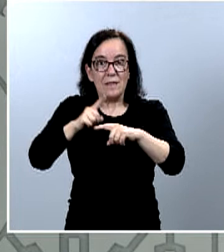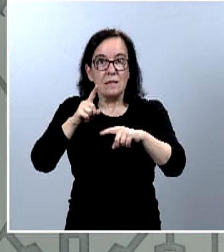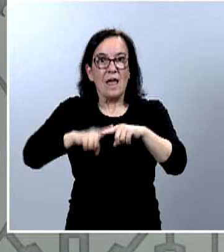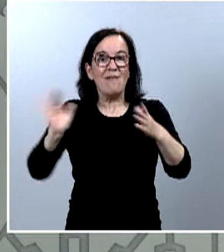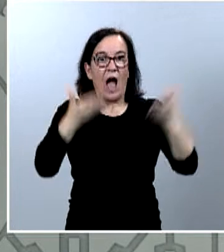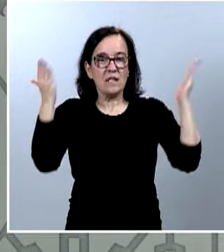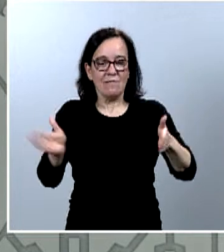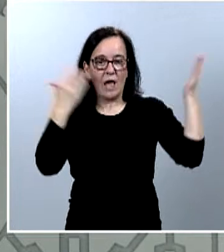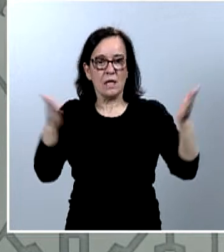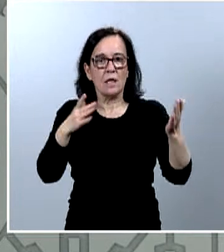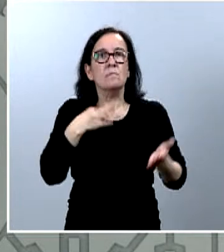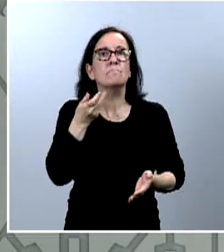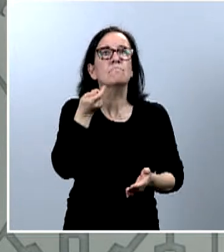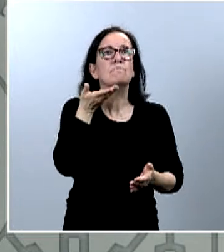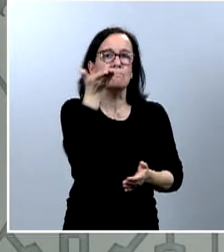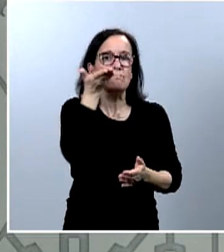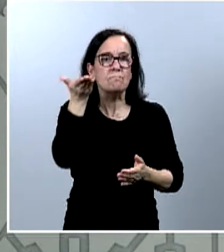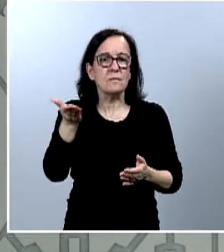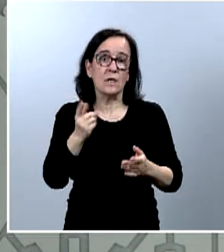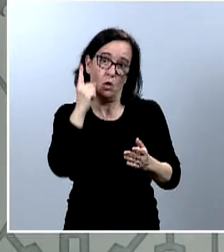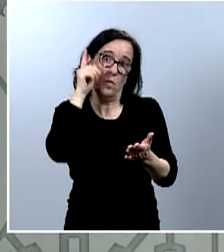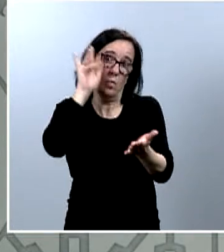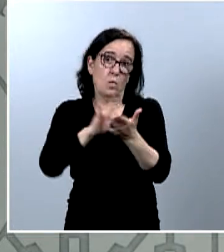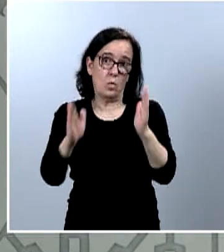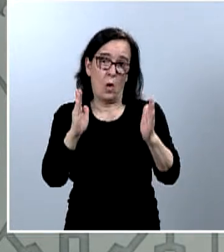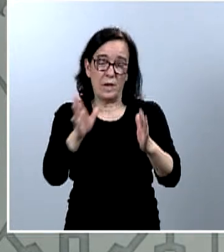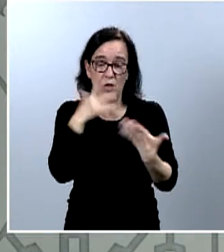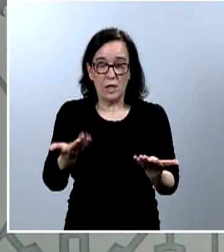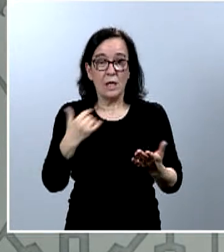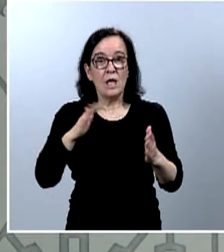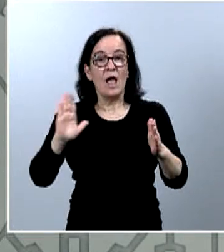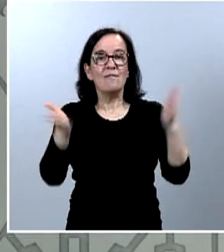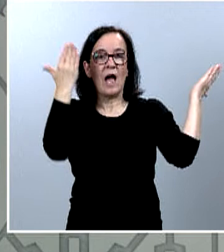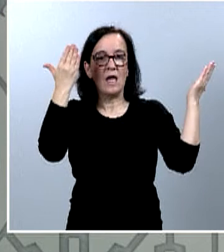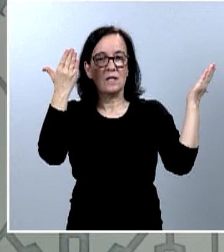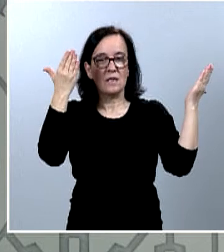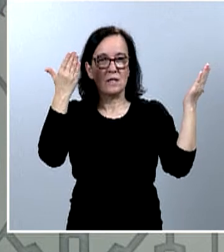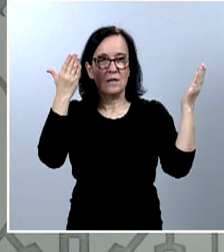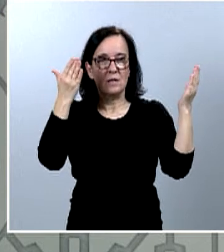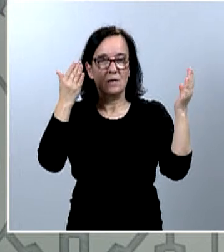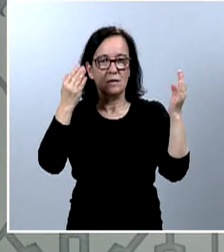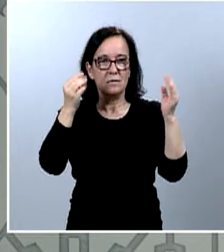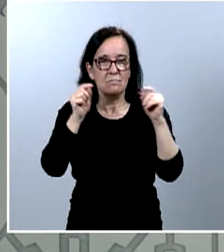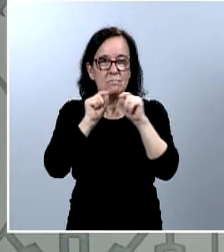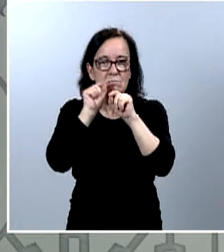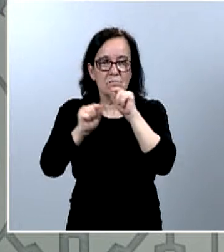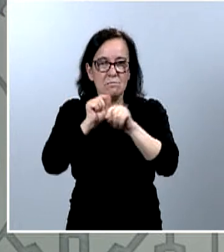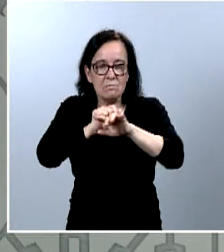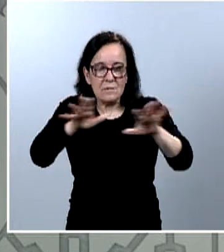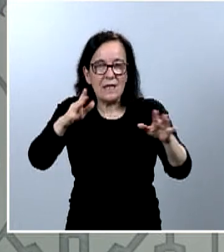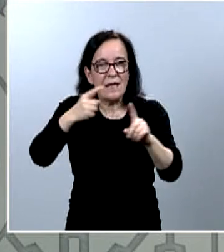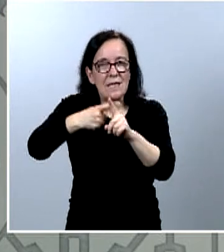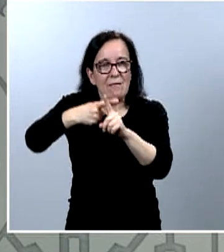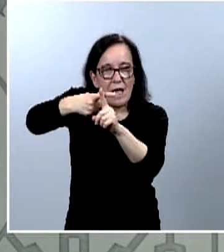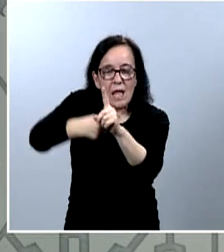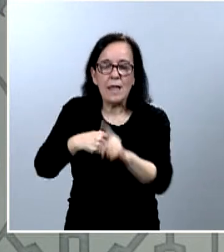también solicitando en algún momento en el cual estemos ya en una fase de transmisión de muy bajo nivel y lo que nos interesa es